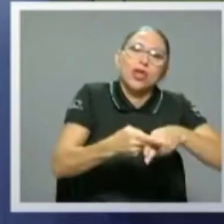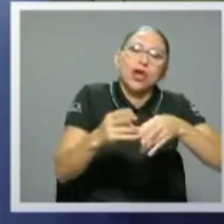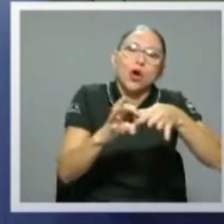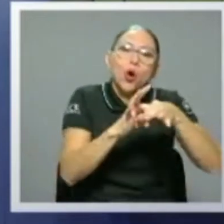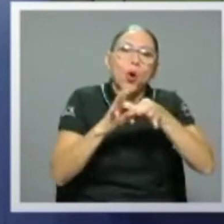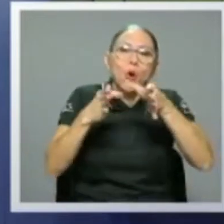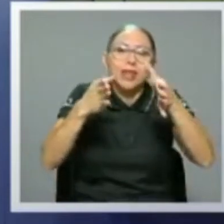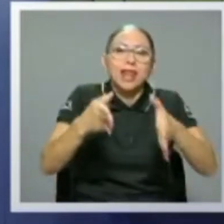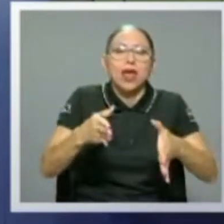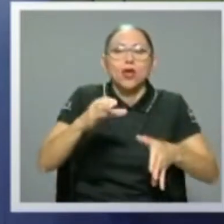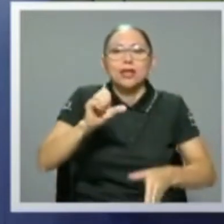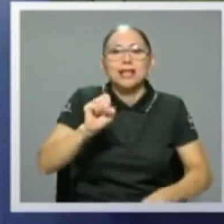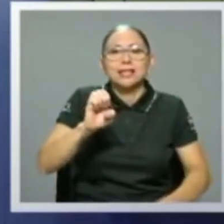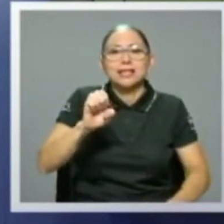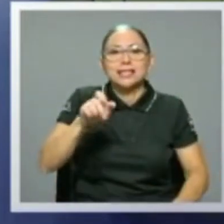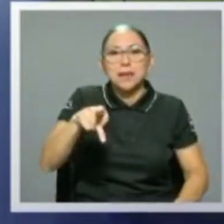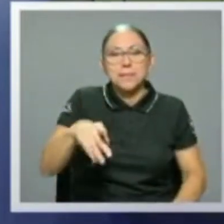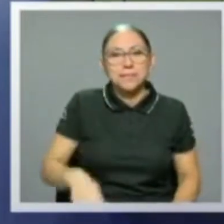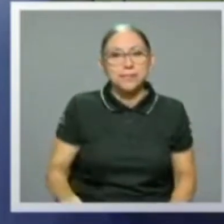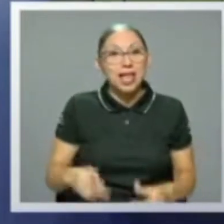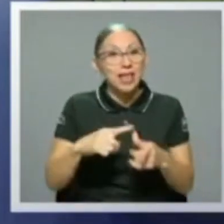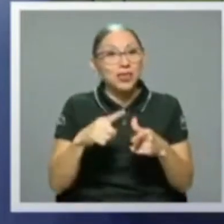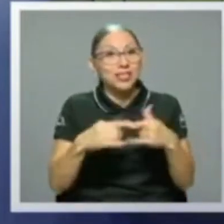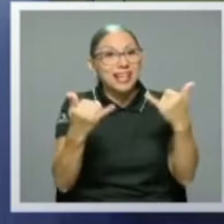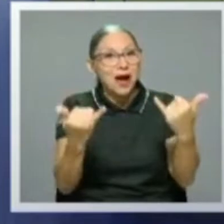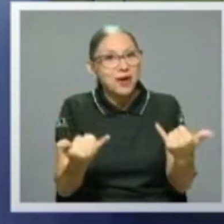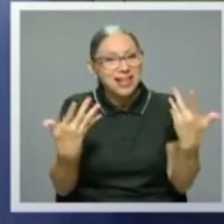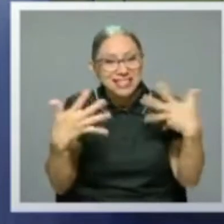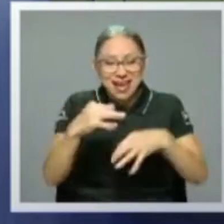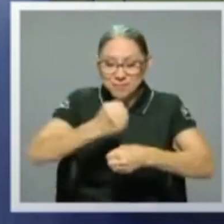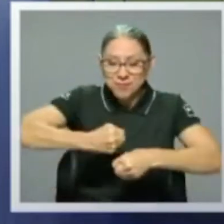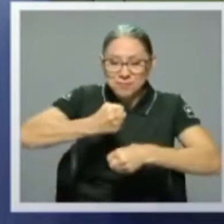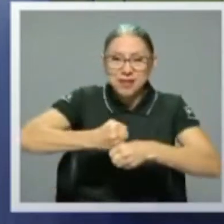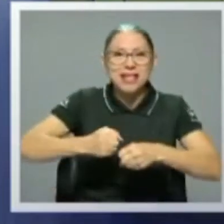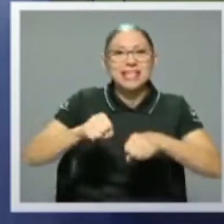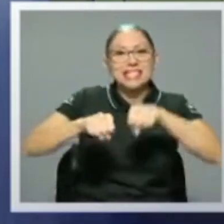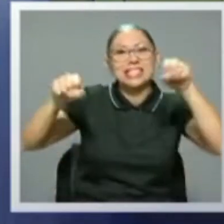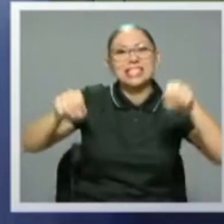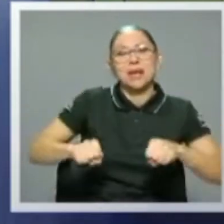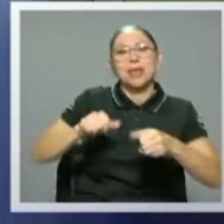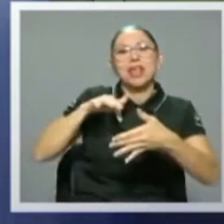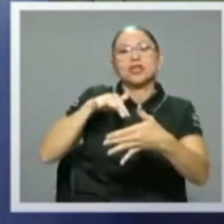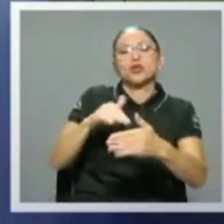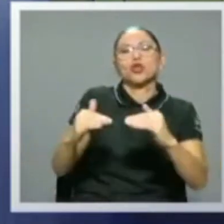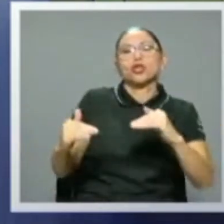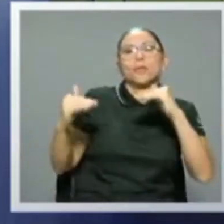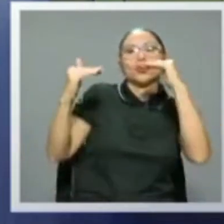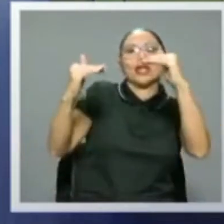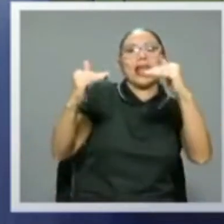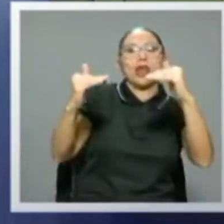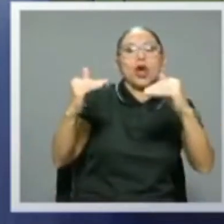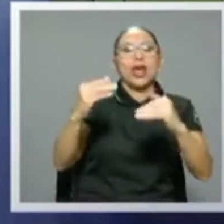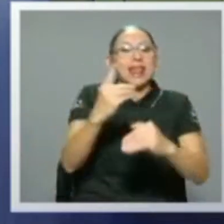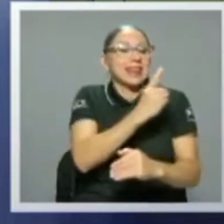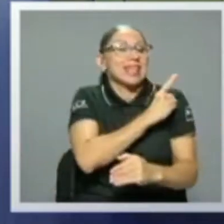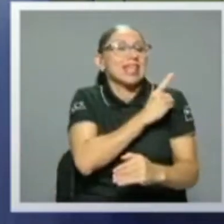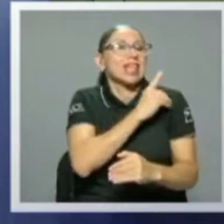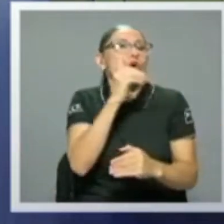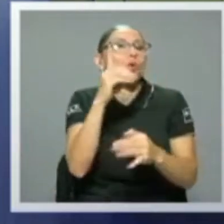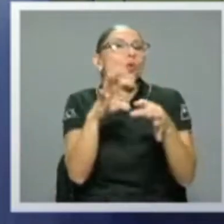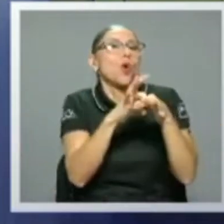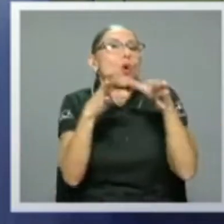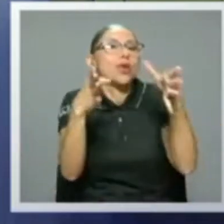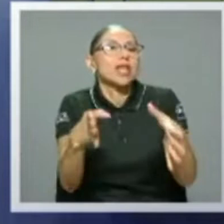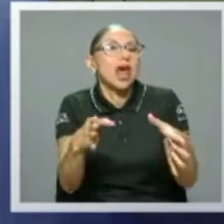CEP. O sea, ahora iba a funcionar el sistema de estudio de posgrado y dirigido por un coordinador, no por un decano,